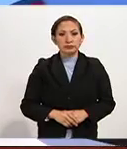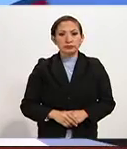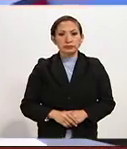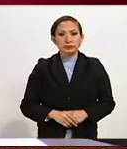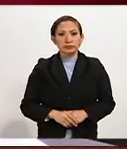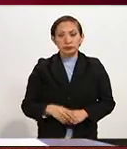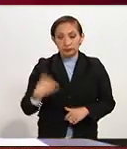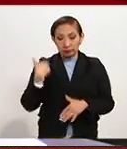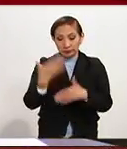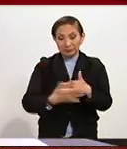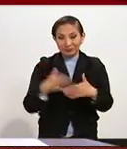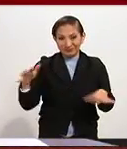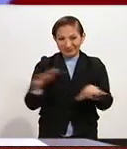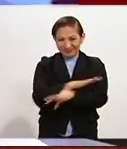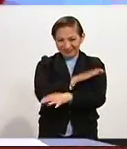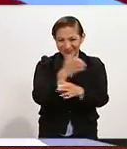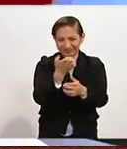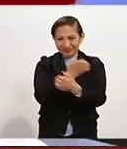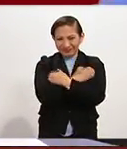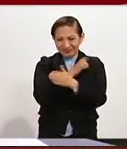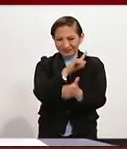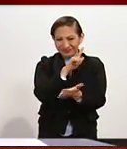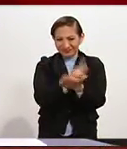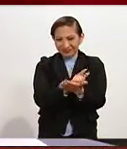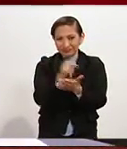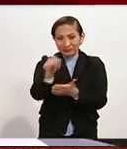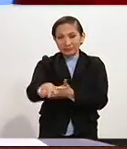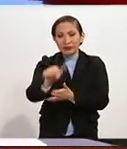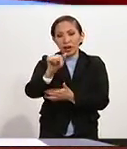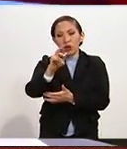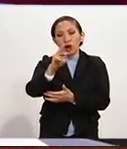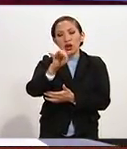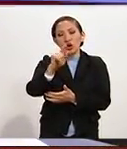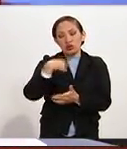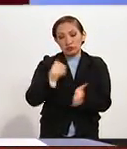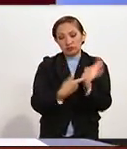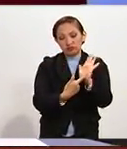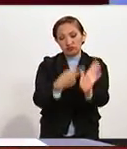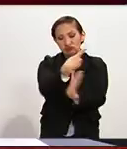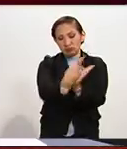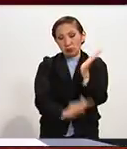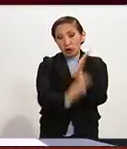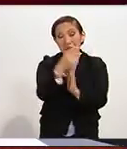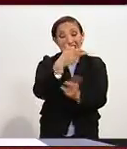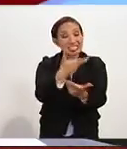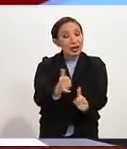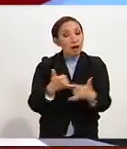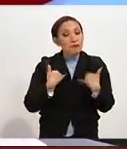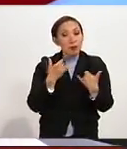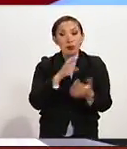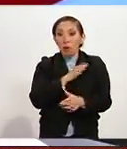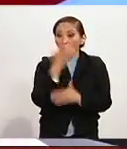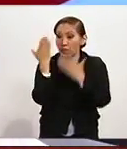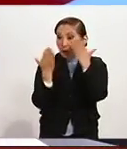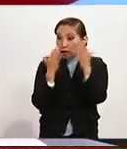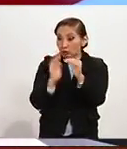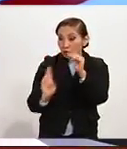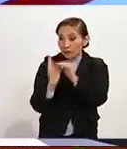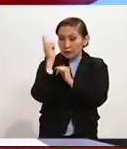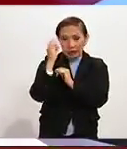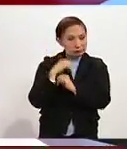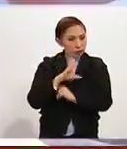Y en el marco de la reforma educativa, el secretario Aurelio Nuño presentó un programa para que ningún joven se quede sin educación